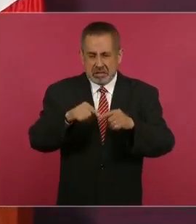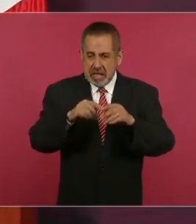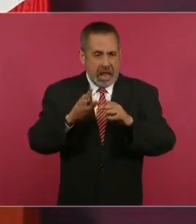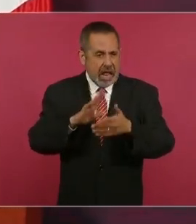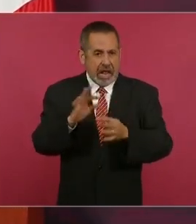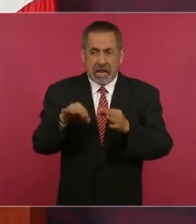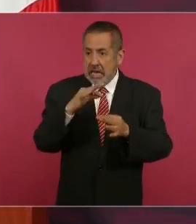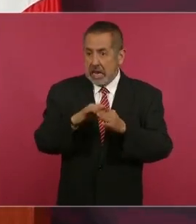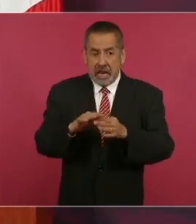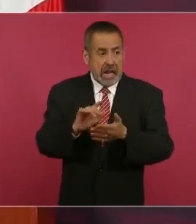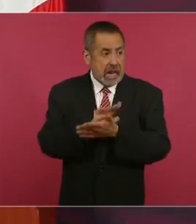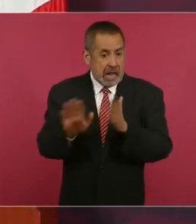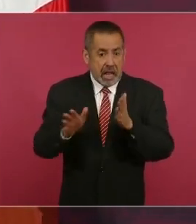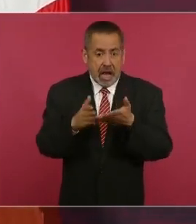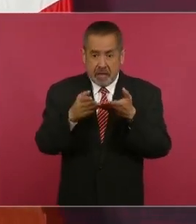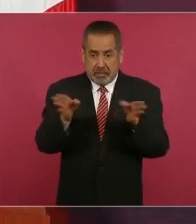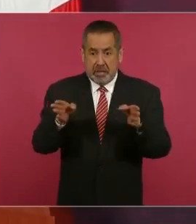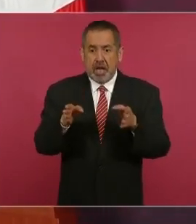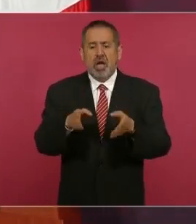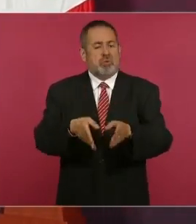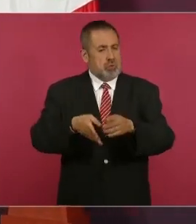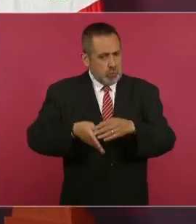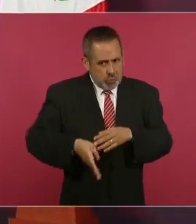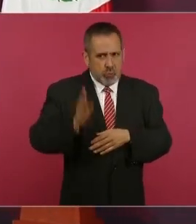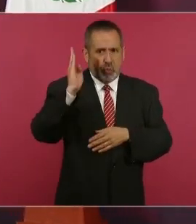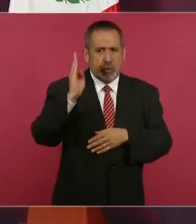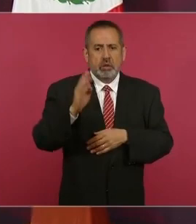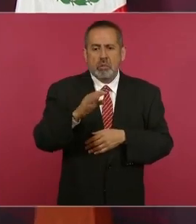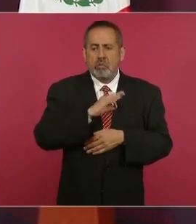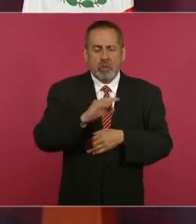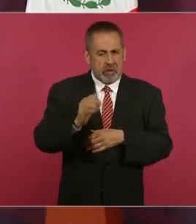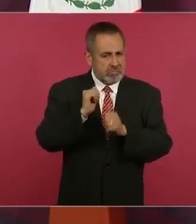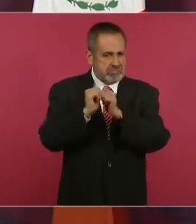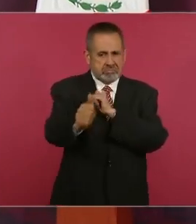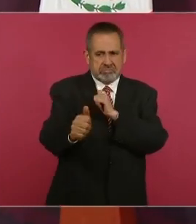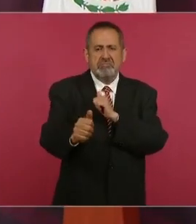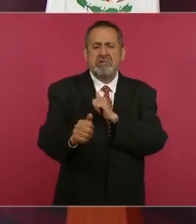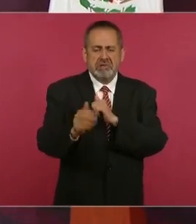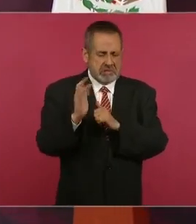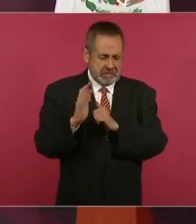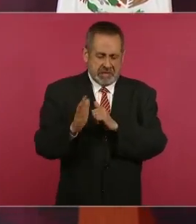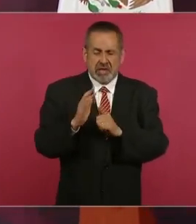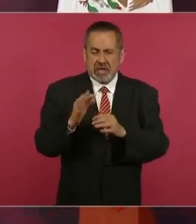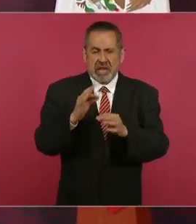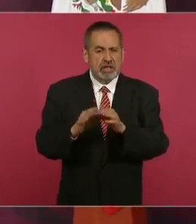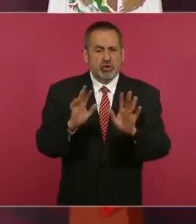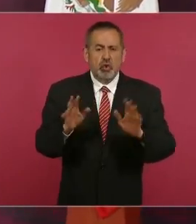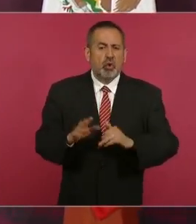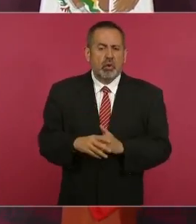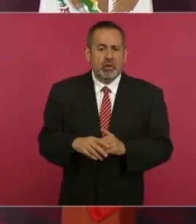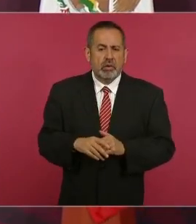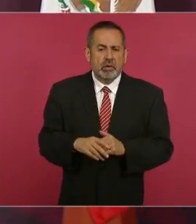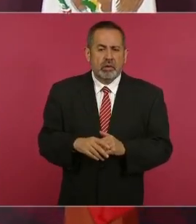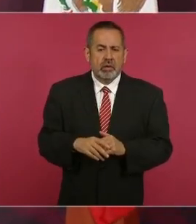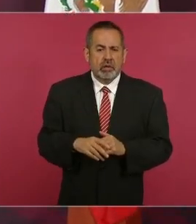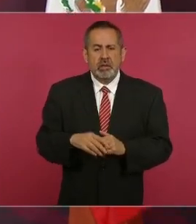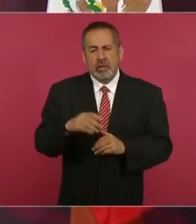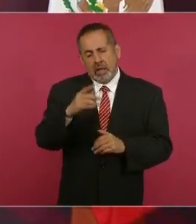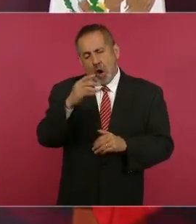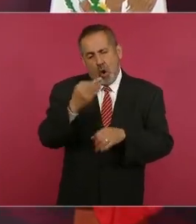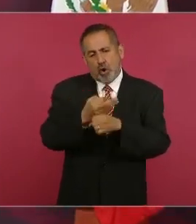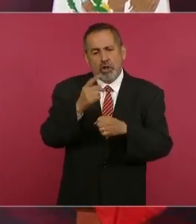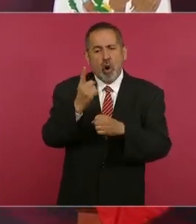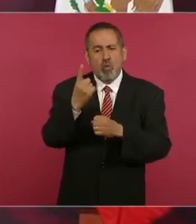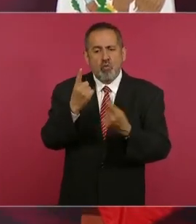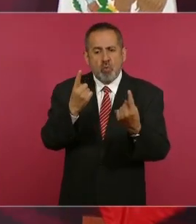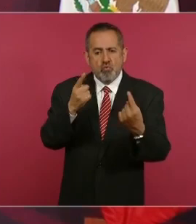ya abierta la autopista. Como aquí se ha dicho, primero va a ser el uso de un